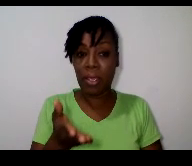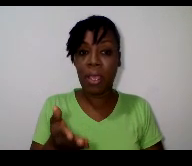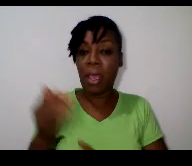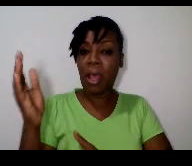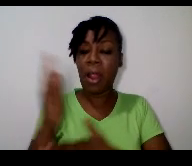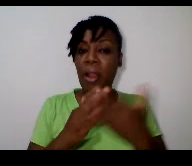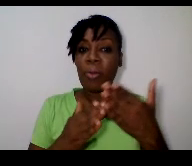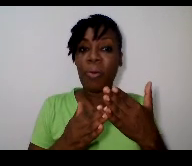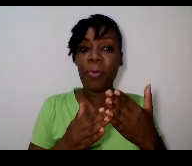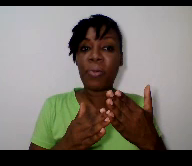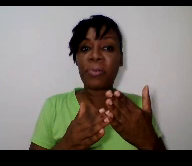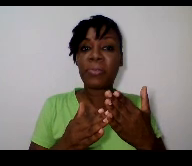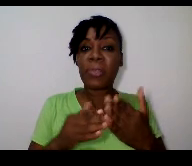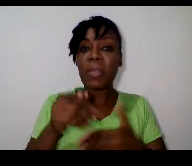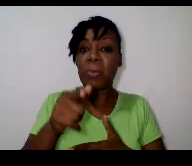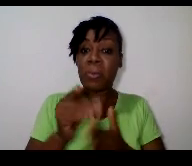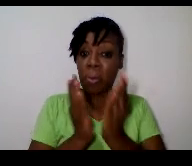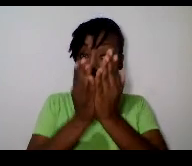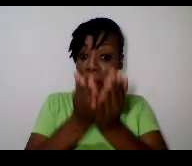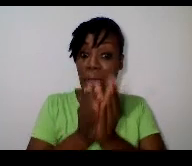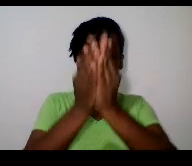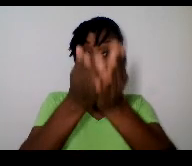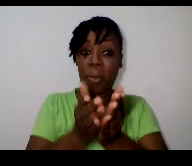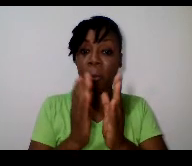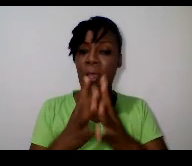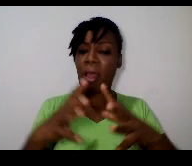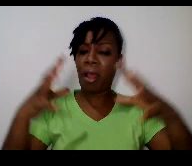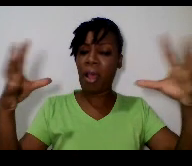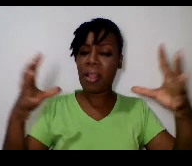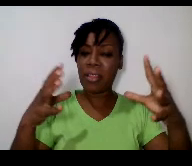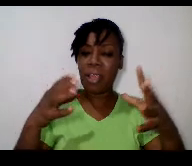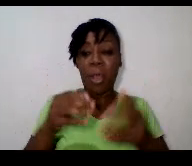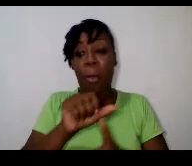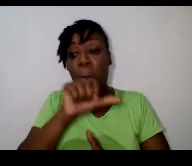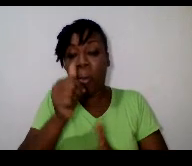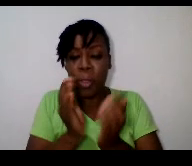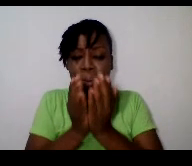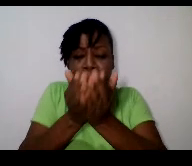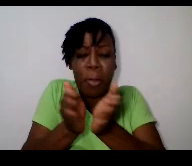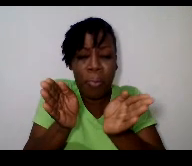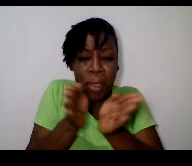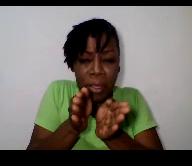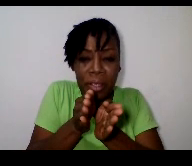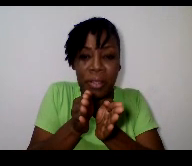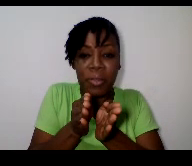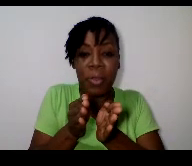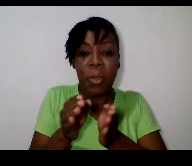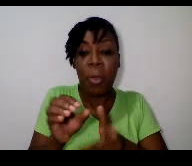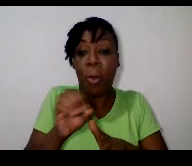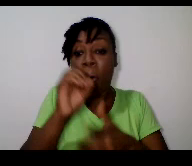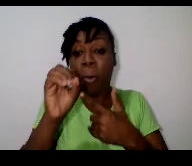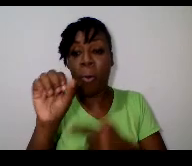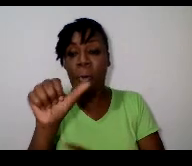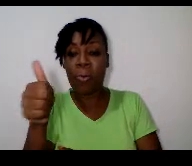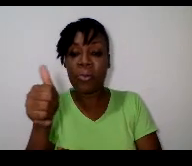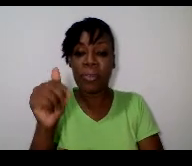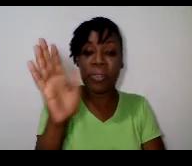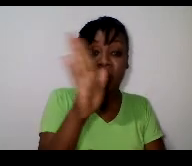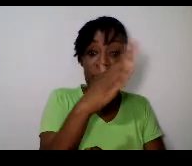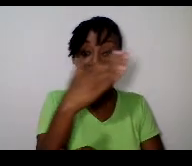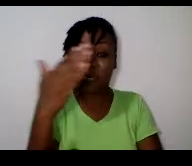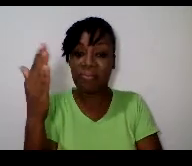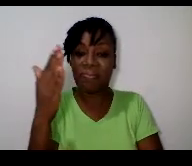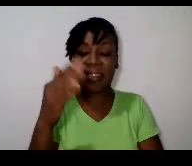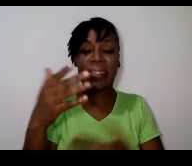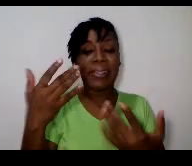tormenta estaremos en un barco grande, algunos estaremos en una lanchita, algunos estaremos en un velero y estamos llevando esta tormenta desde